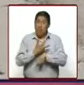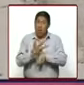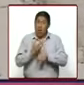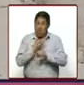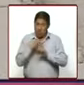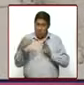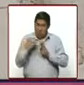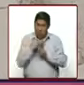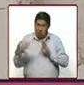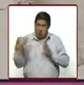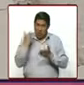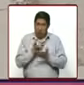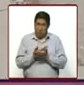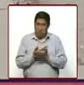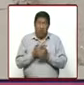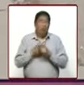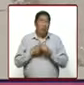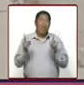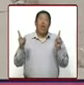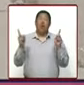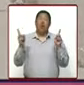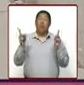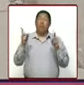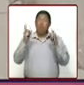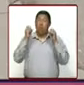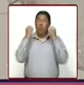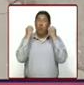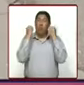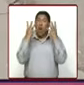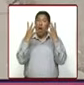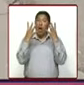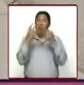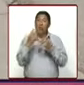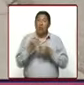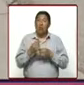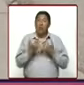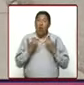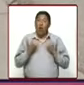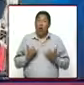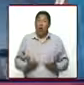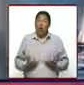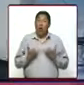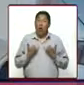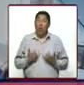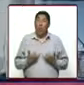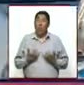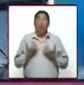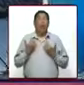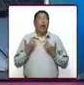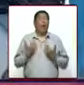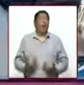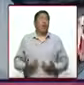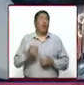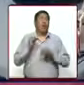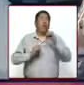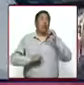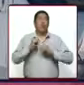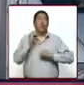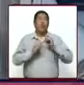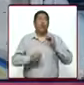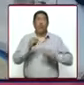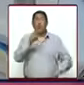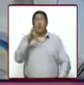3 horas y media de viaje para poder llegar a destino. Pero escuche, ¿por cuánto pueden lograr viajar ahora? Sí, hasta Oruro nos sale que es